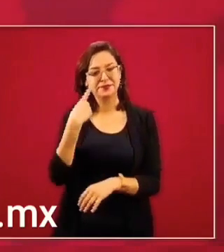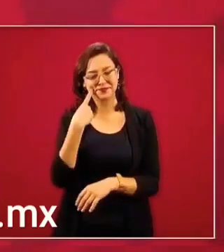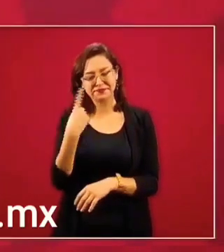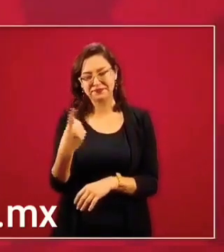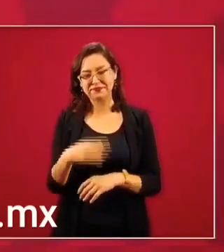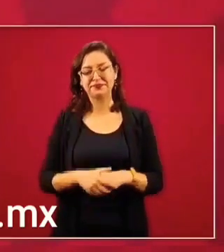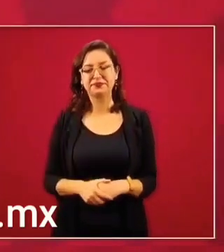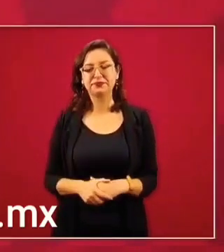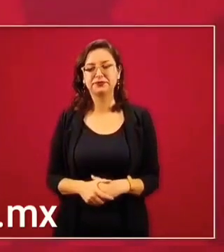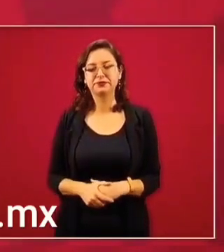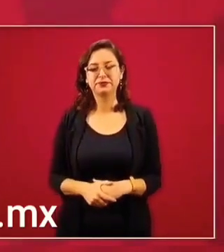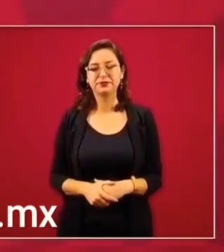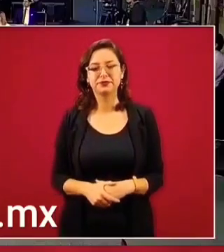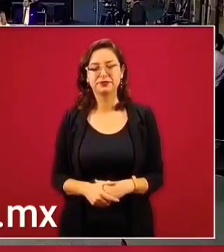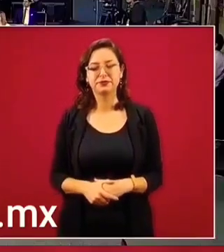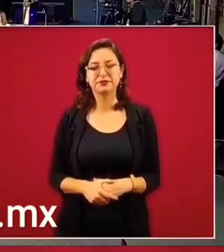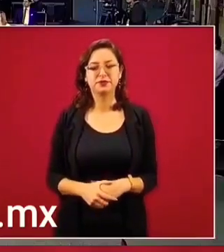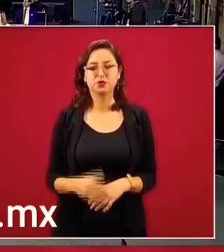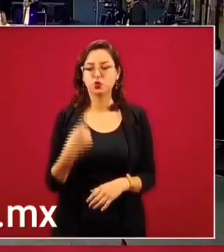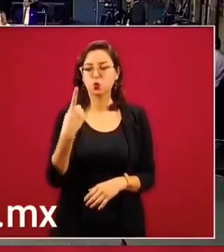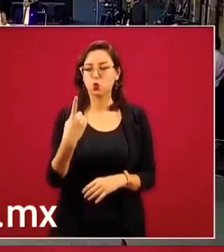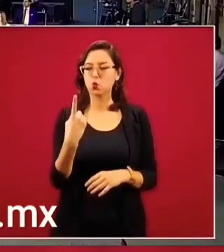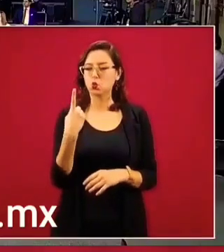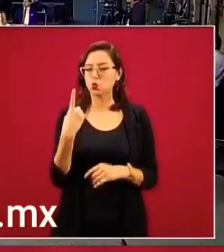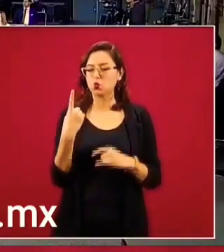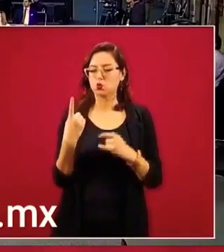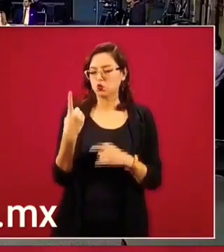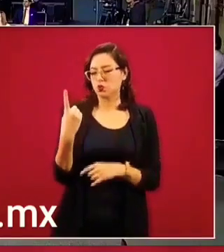que debe de destacarse,